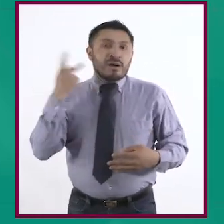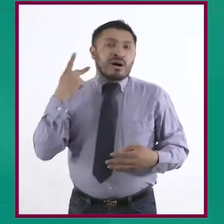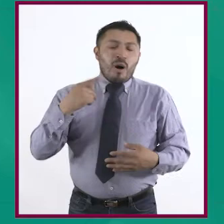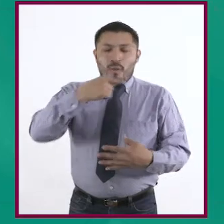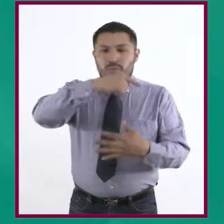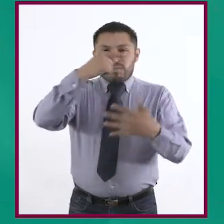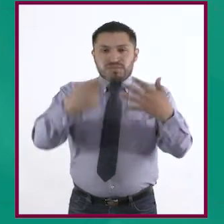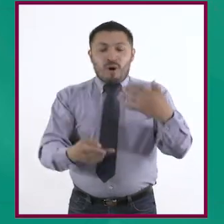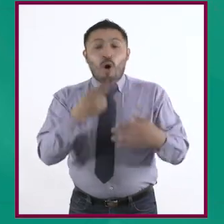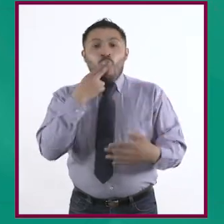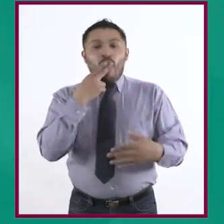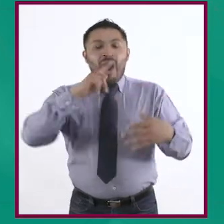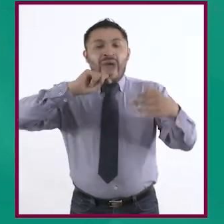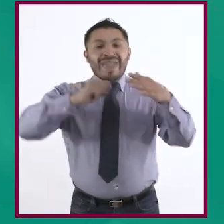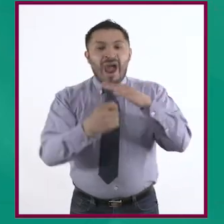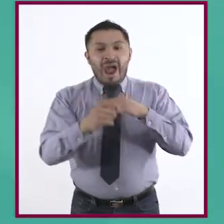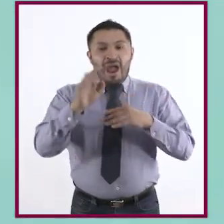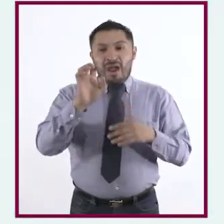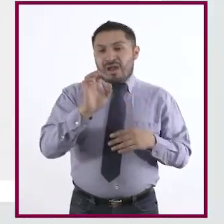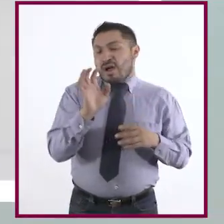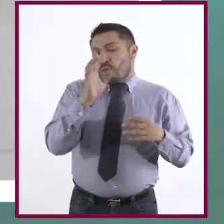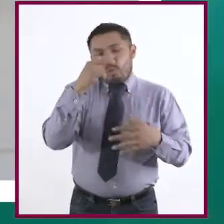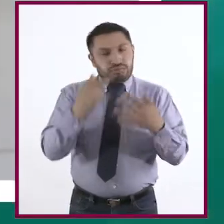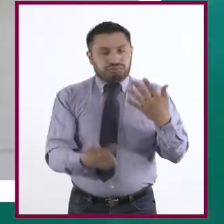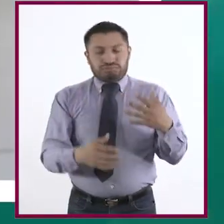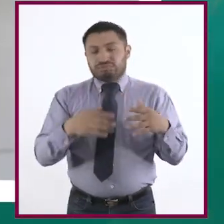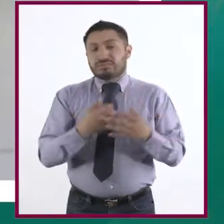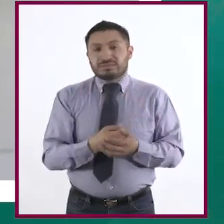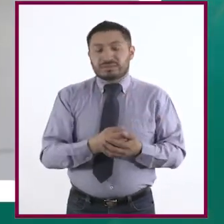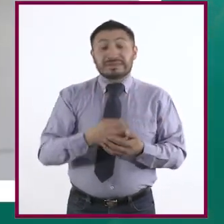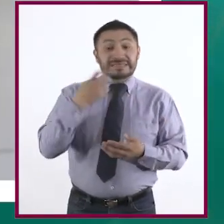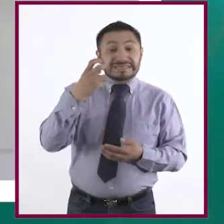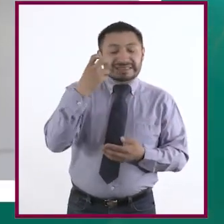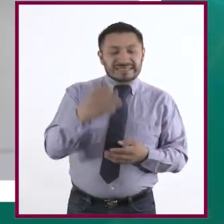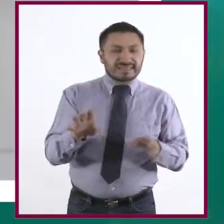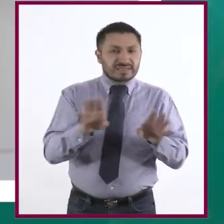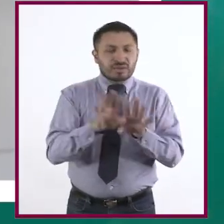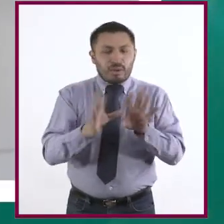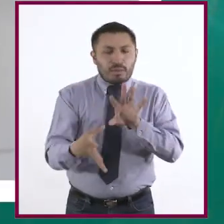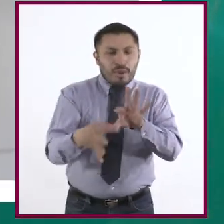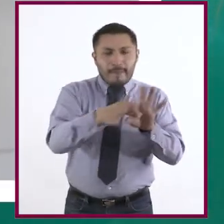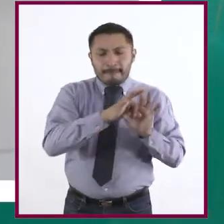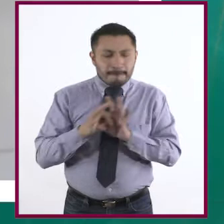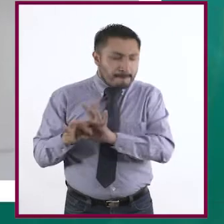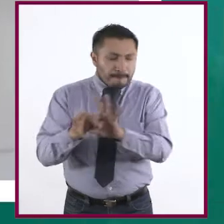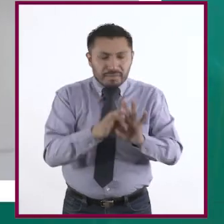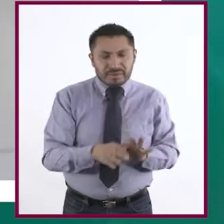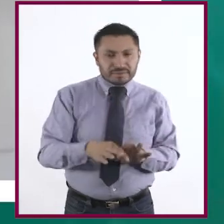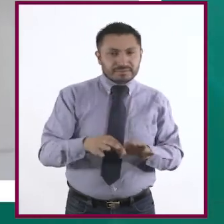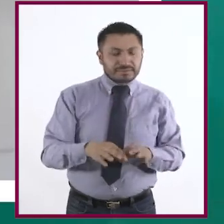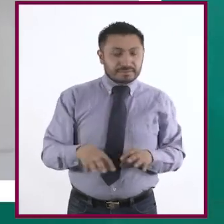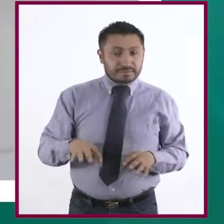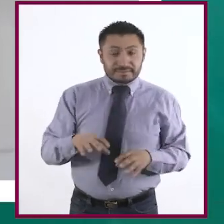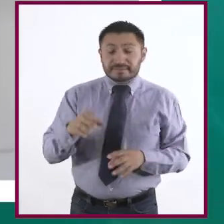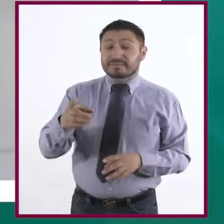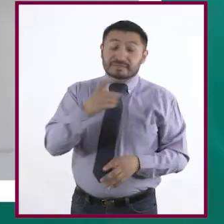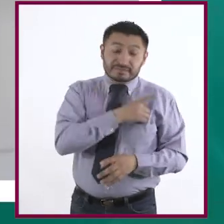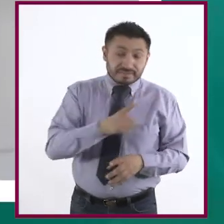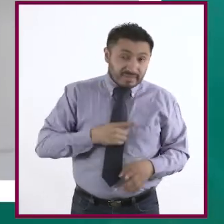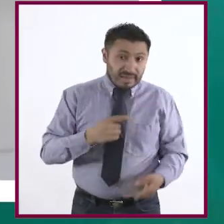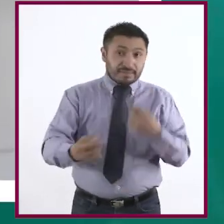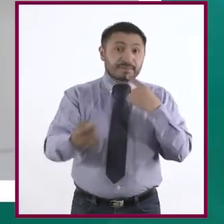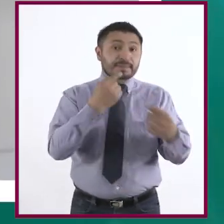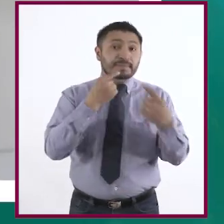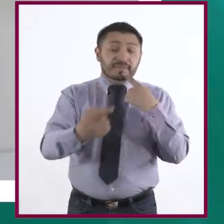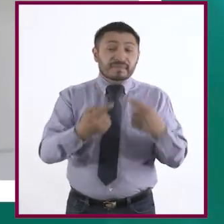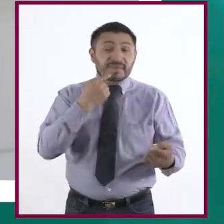aplicación de tecnologías. Entonces, esta reflexión interdisciplinar, que se tiene que dar en diálogo, por supuesto, nos